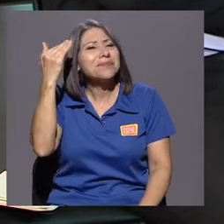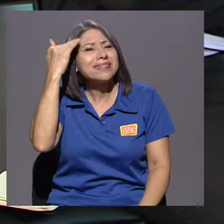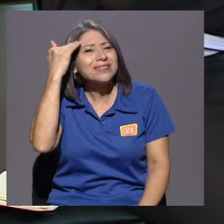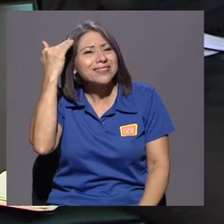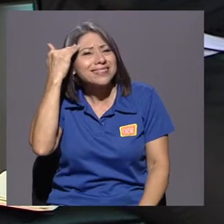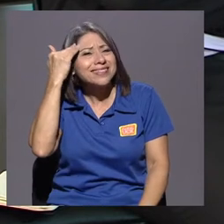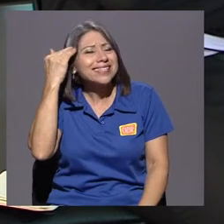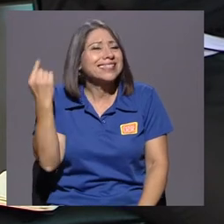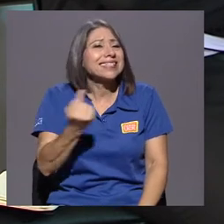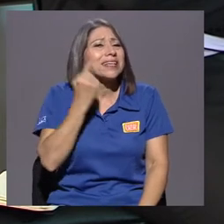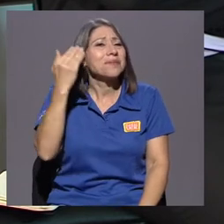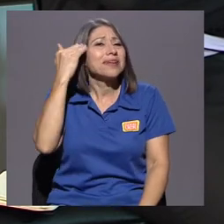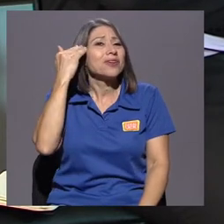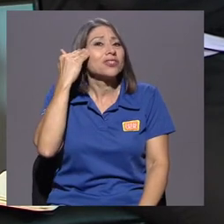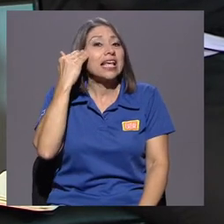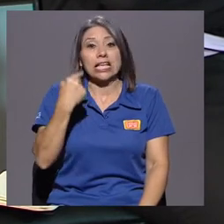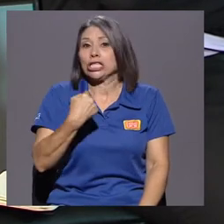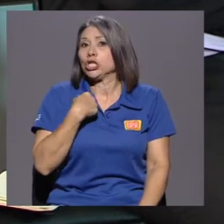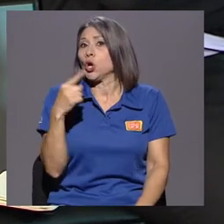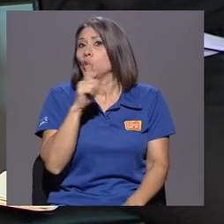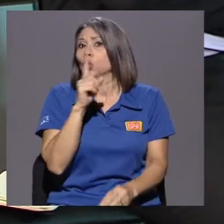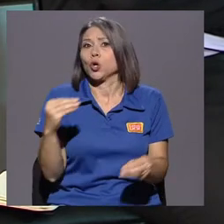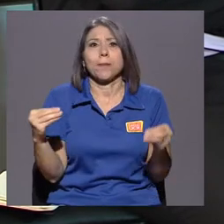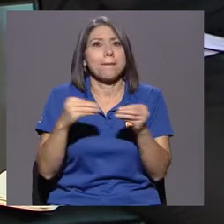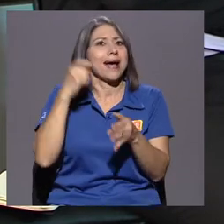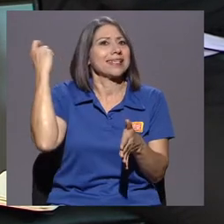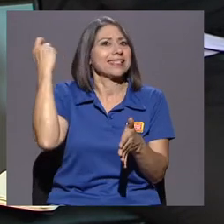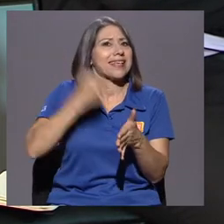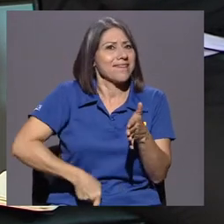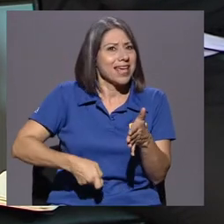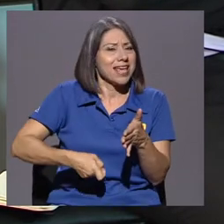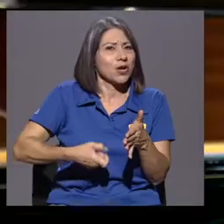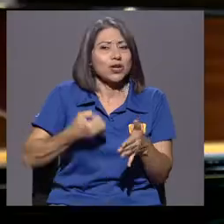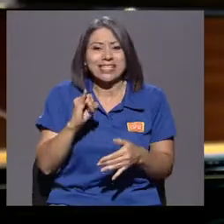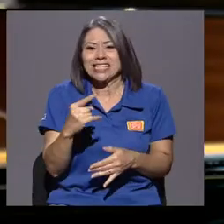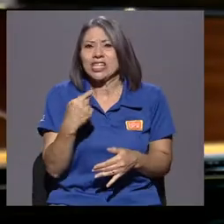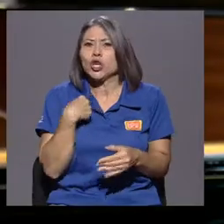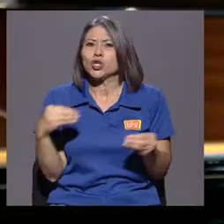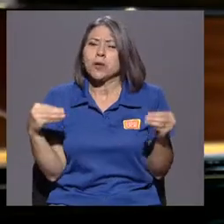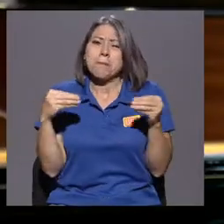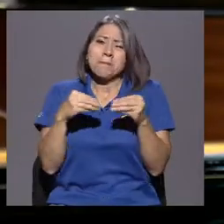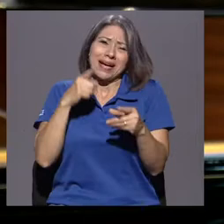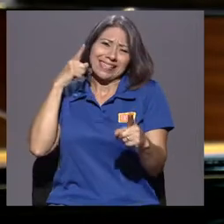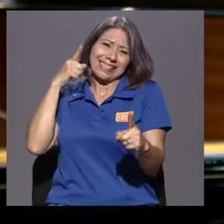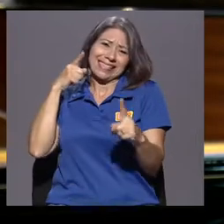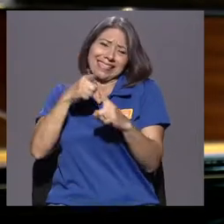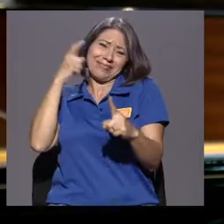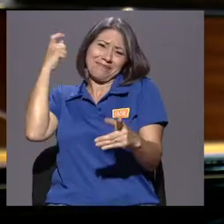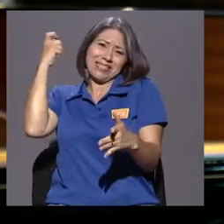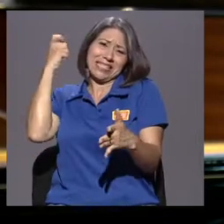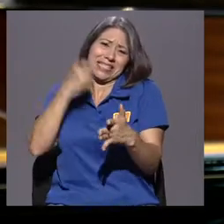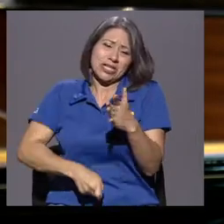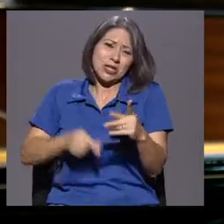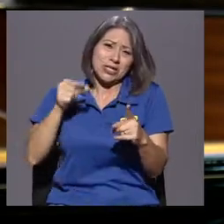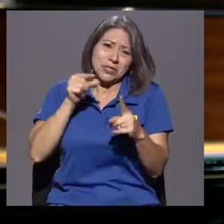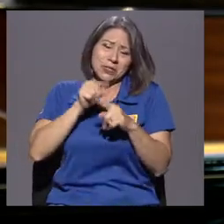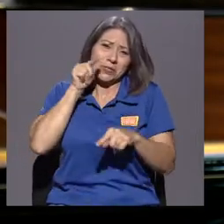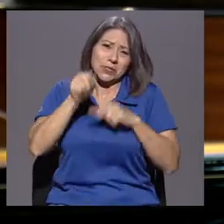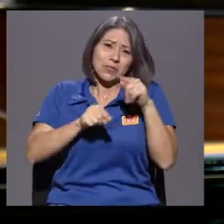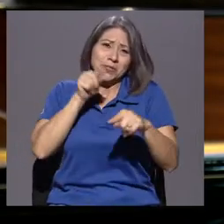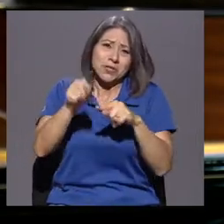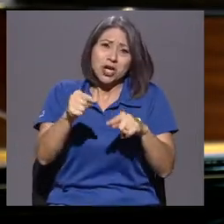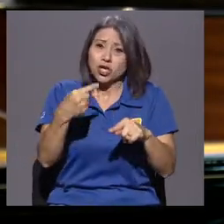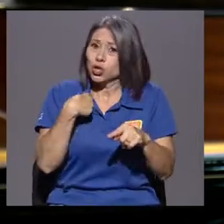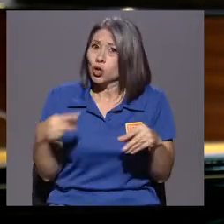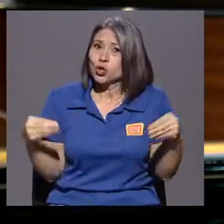sino soy más vitriólico si no soy más ácido y punzante es porque el periódico no me lo permite